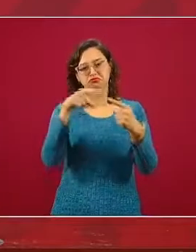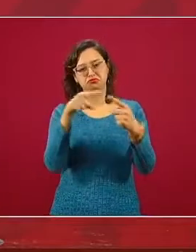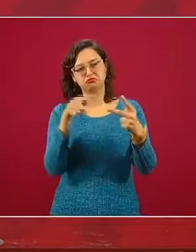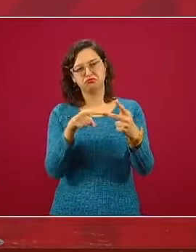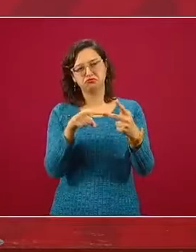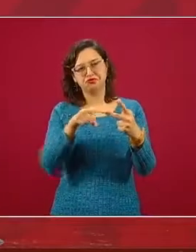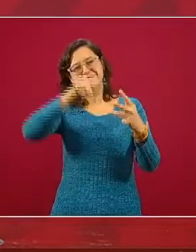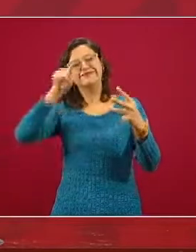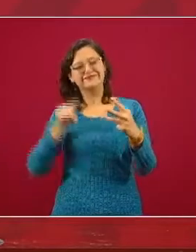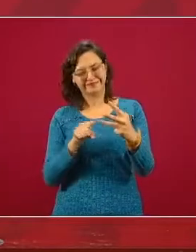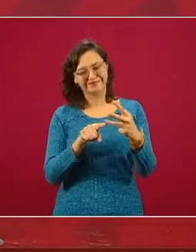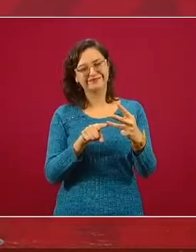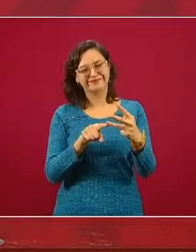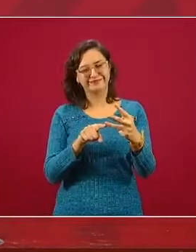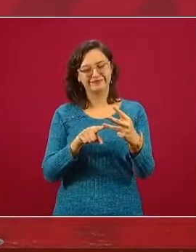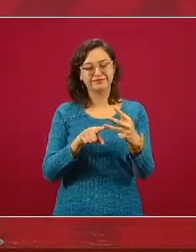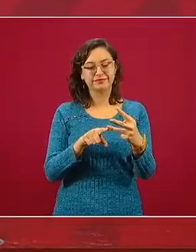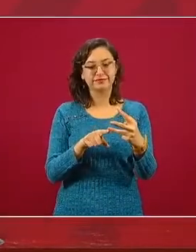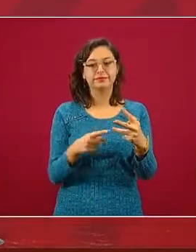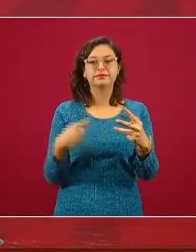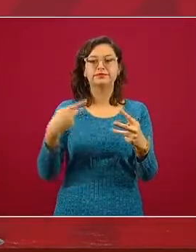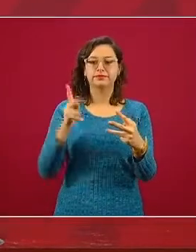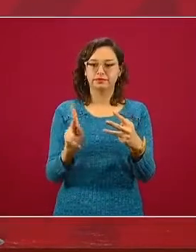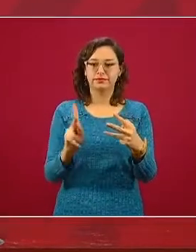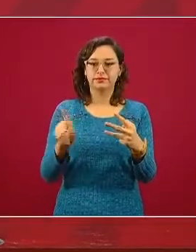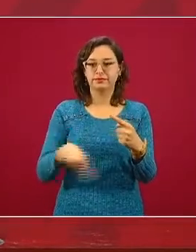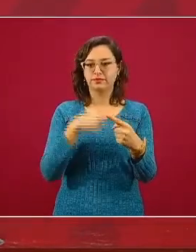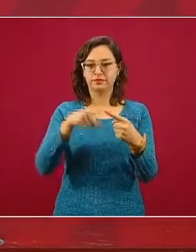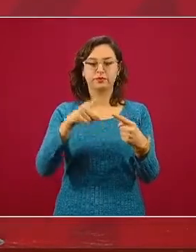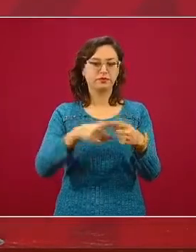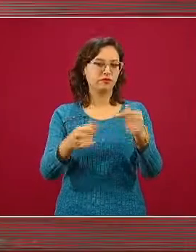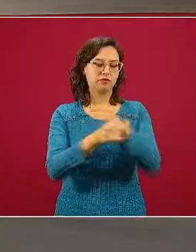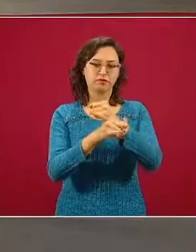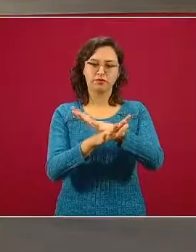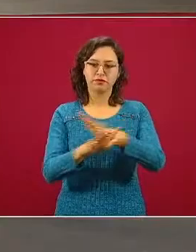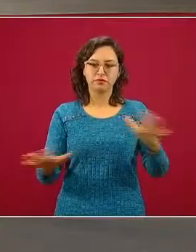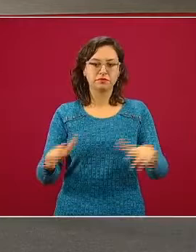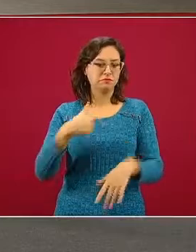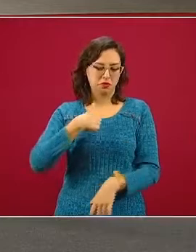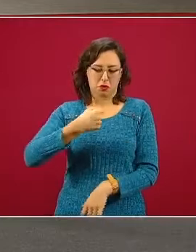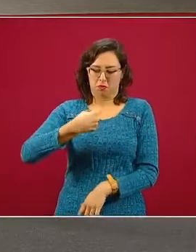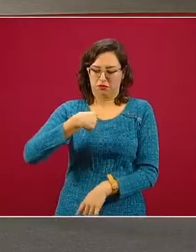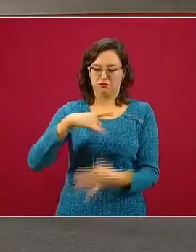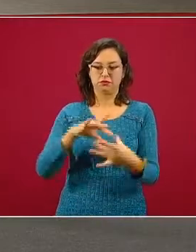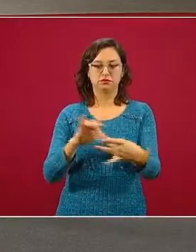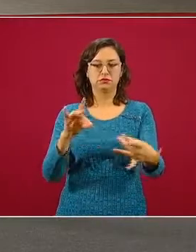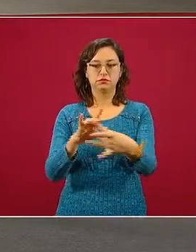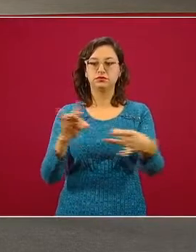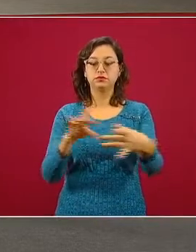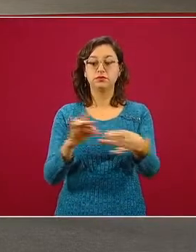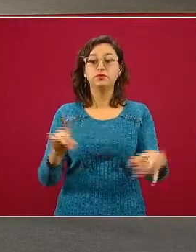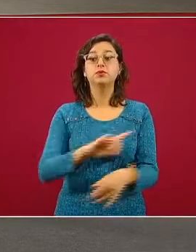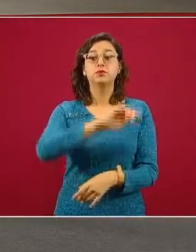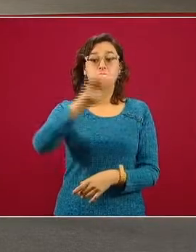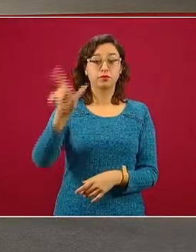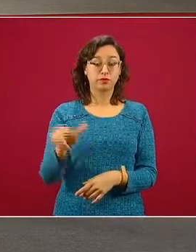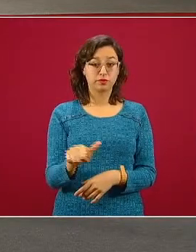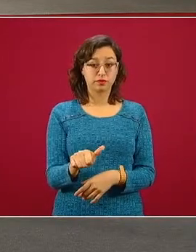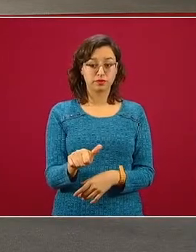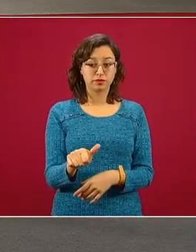tres, pero vamos a iniciar con el informe técnico que presentaré yo mismo, y posteriormente vamos a